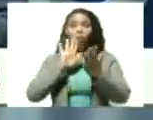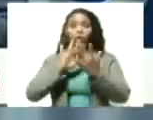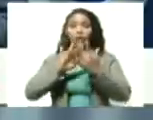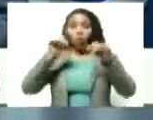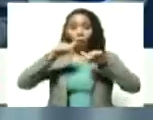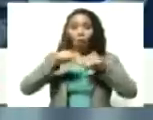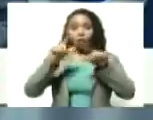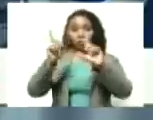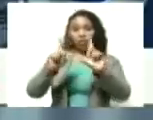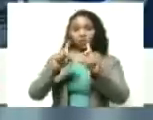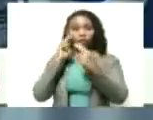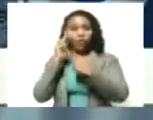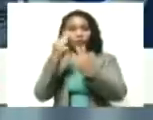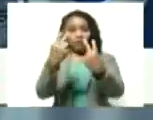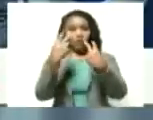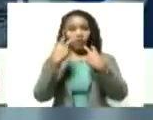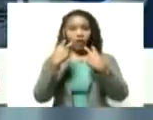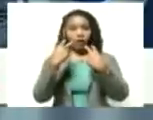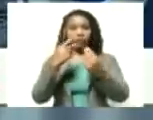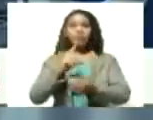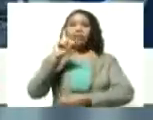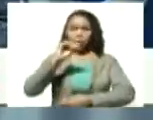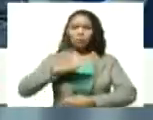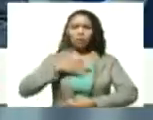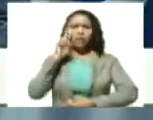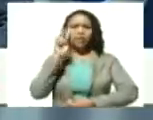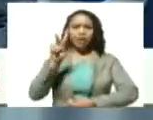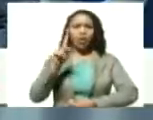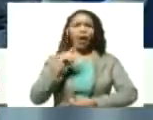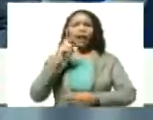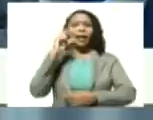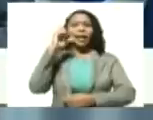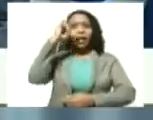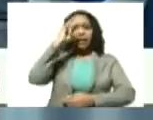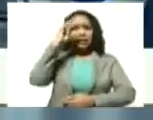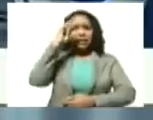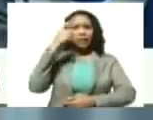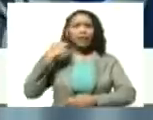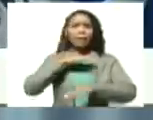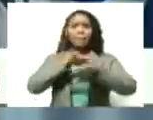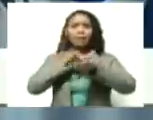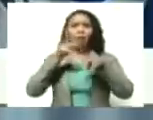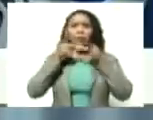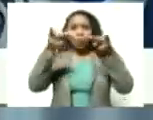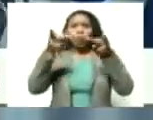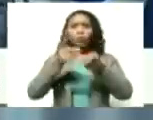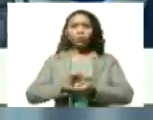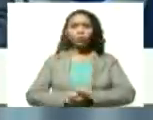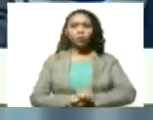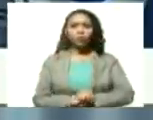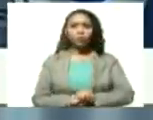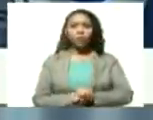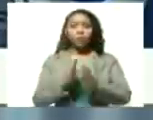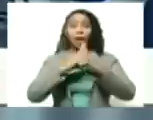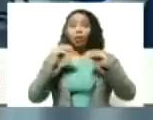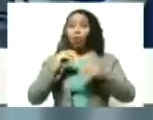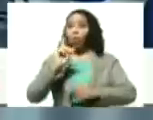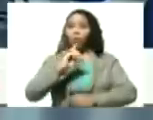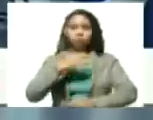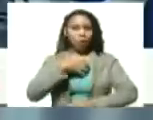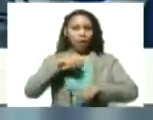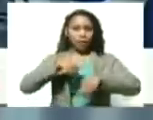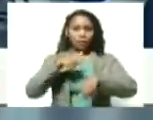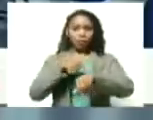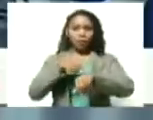también verlo en vivo, en el live del Instagram del Ministerio Público, para todos los que no pueden en este